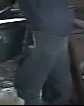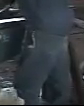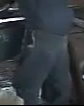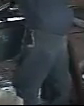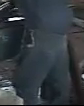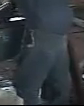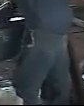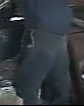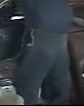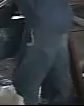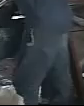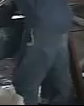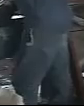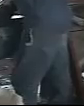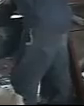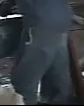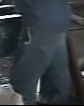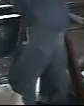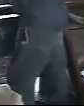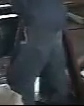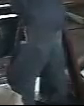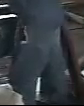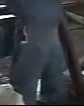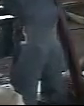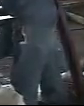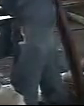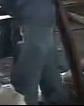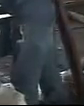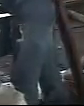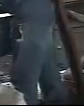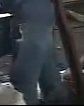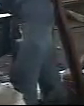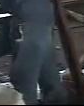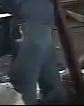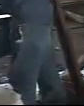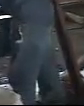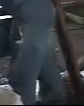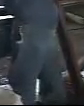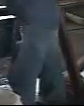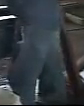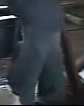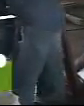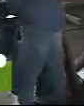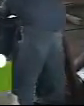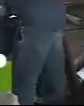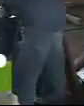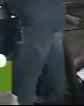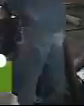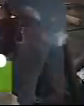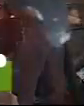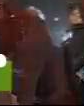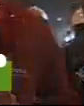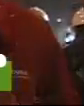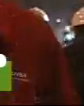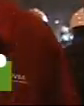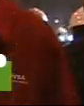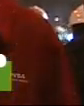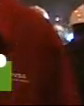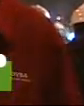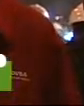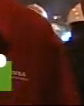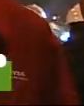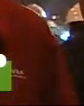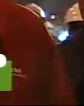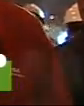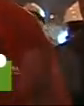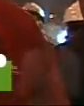techada. Y aquí se están haciendo varios proyectos fundamentales para la nación. Están haciendo el tercer puente sobre el